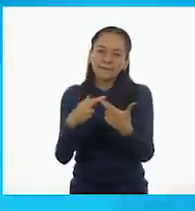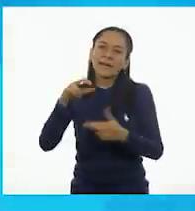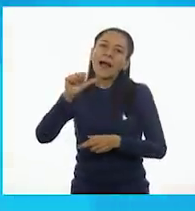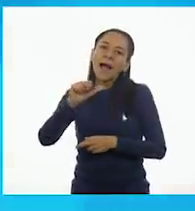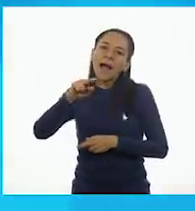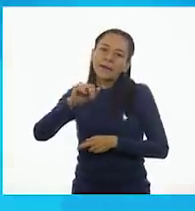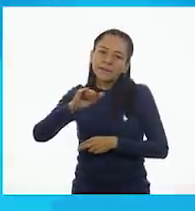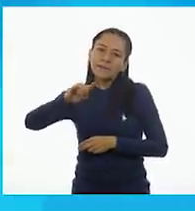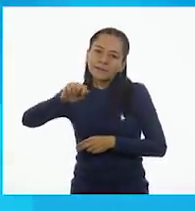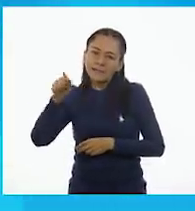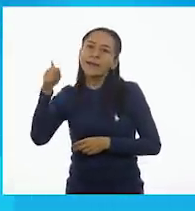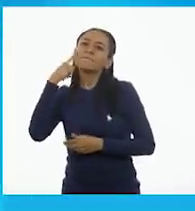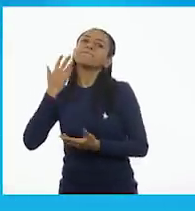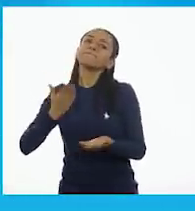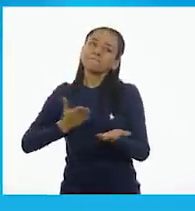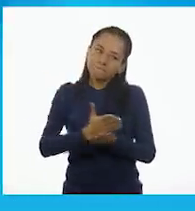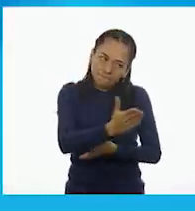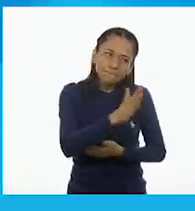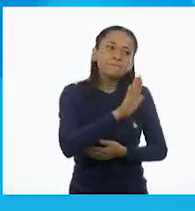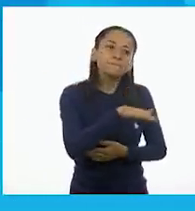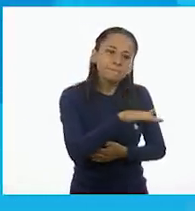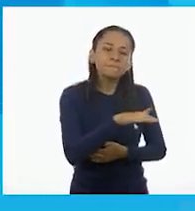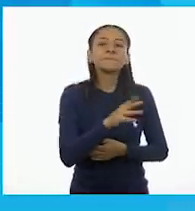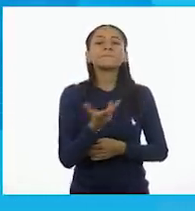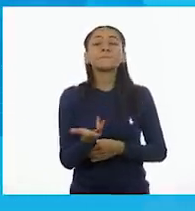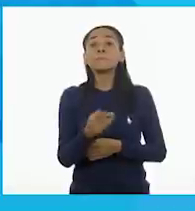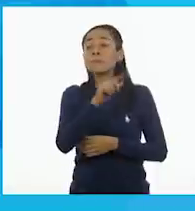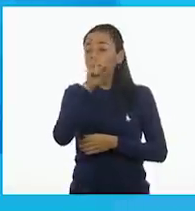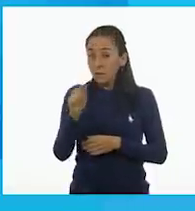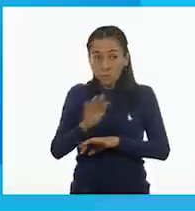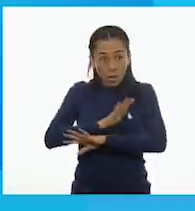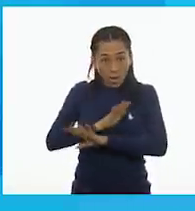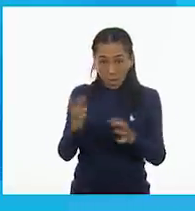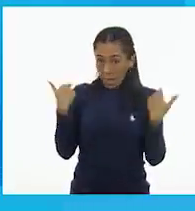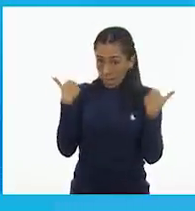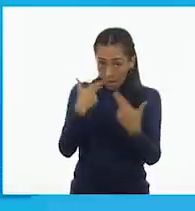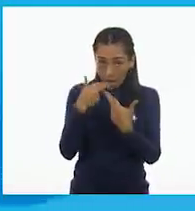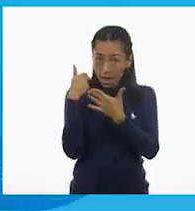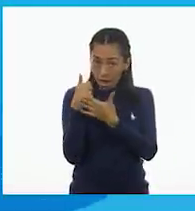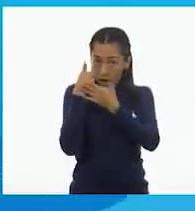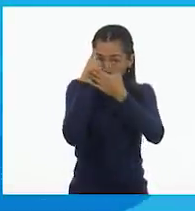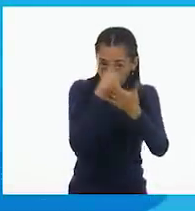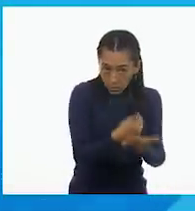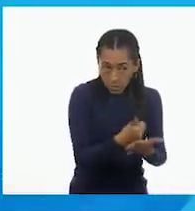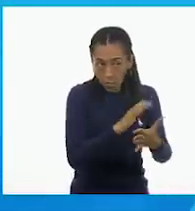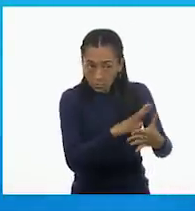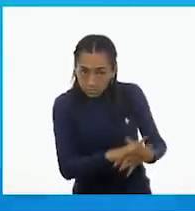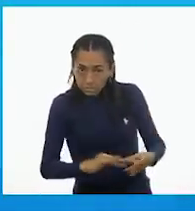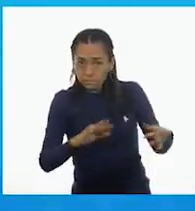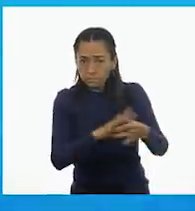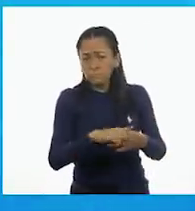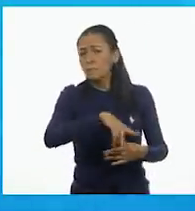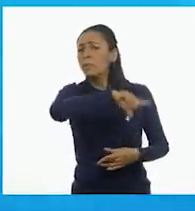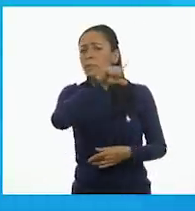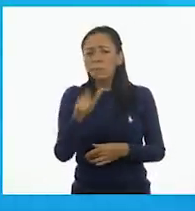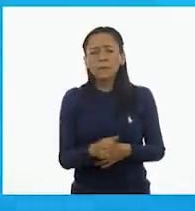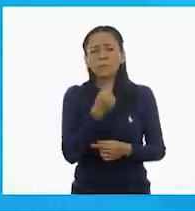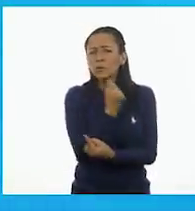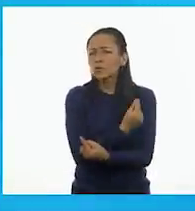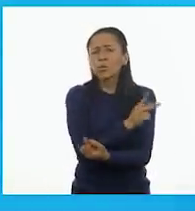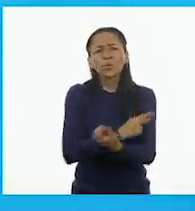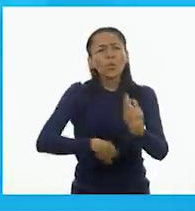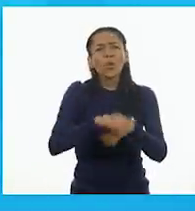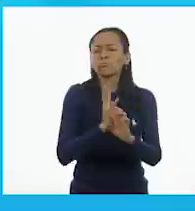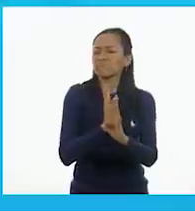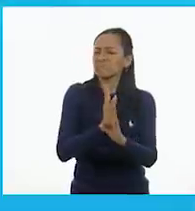Al final de cuentas, cuando la maestra Anita ya intervino, todos los niños estaban perfectamente formados y con las manos lavadas